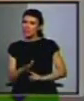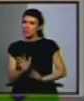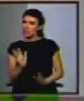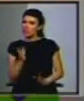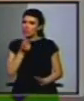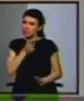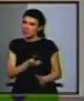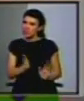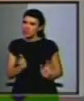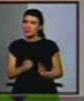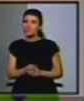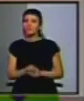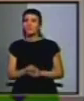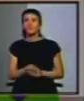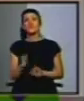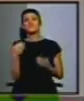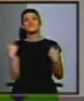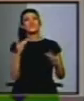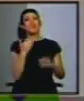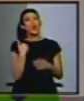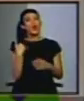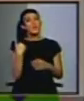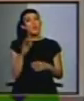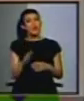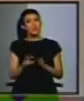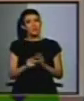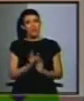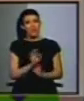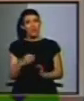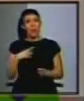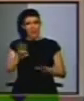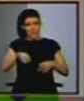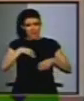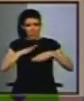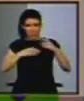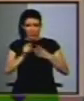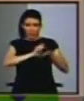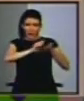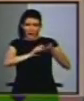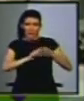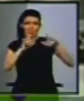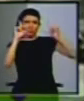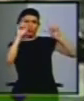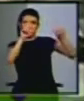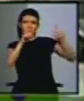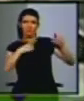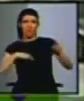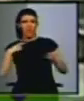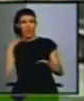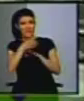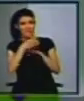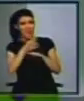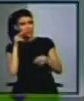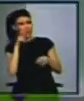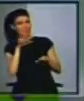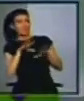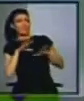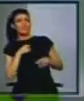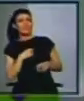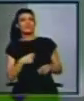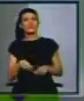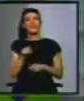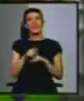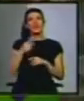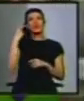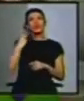No tiene ningún problema en mostrar el letrero que él mismo escribió que no deja de llamar la atención de todos sus clientes. Juan es el dueño de la fuente de